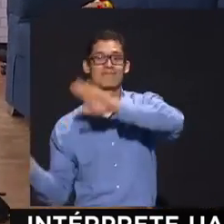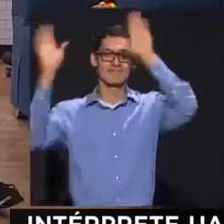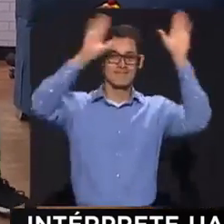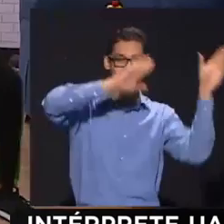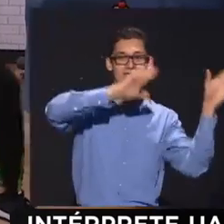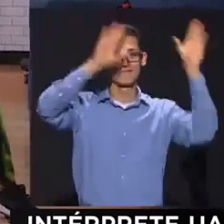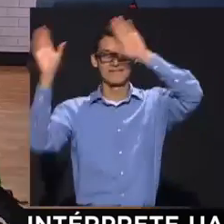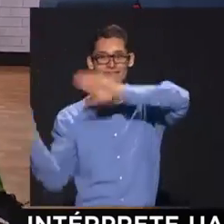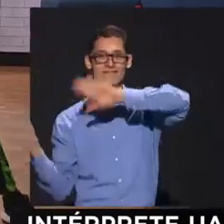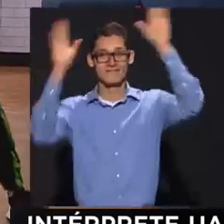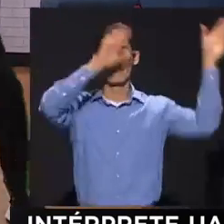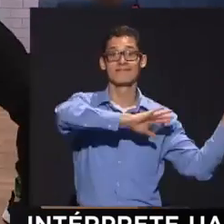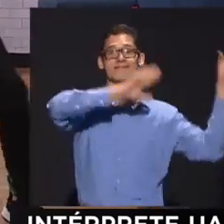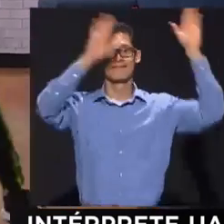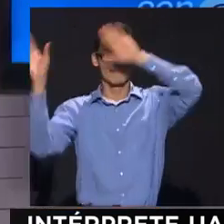sra